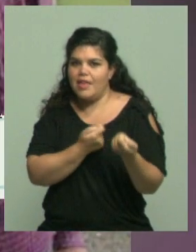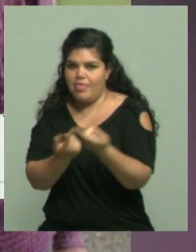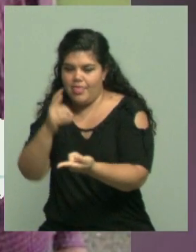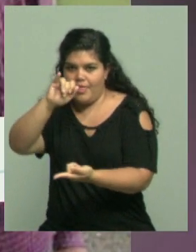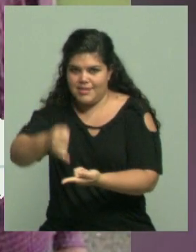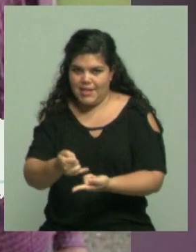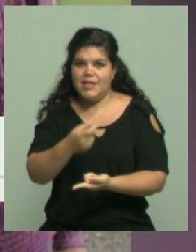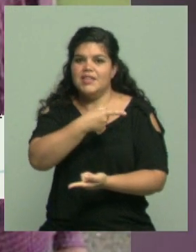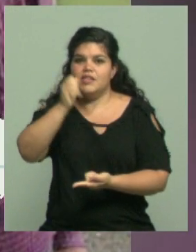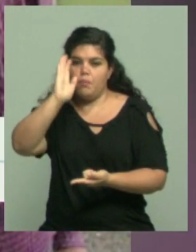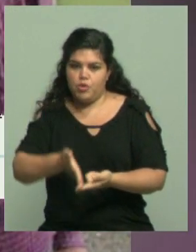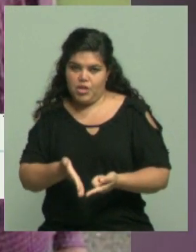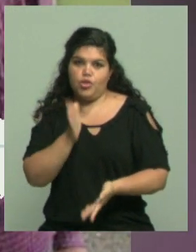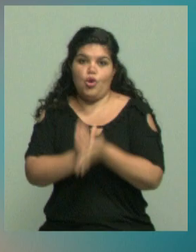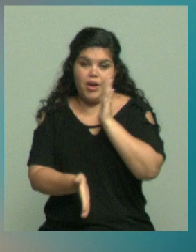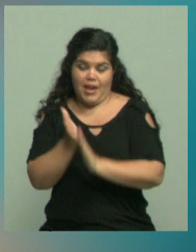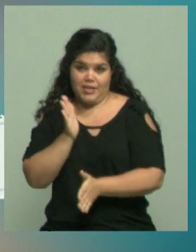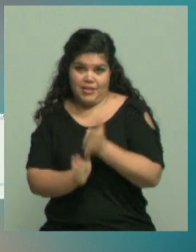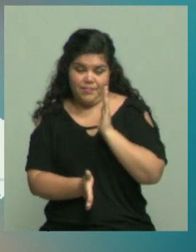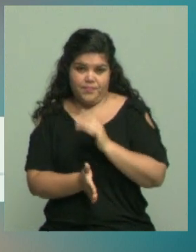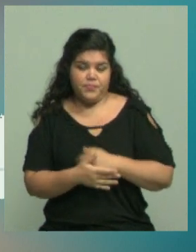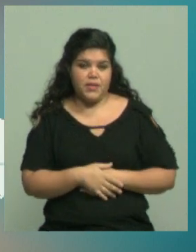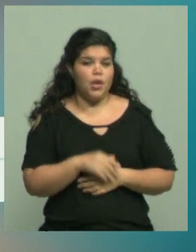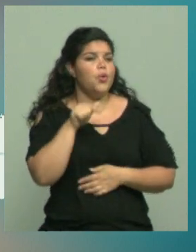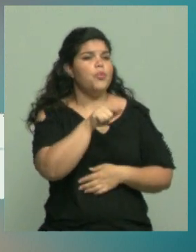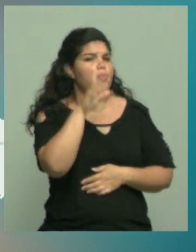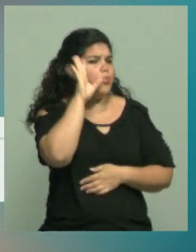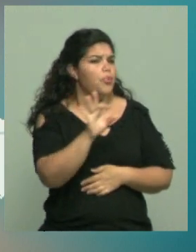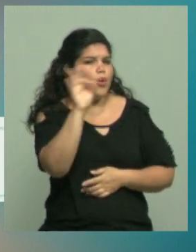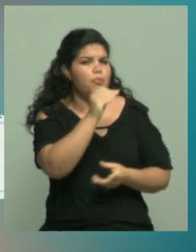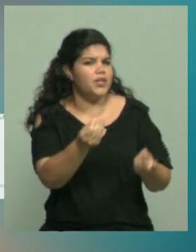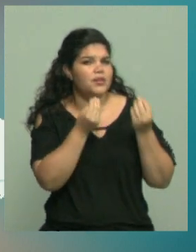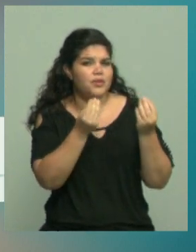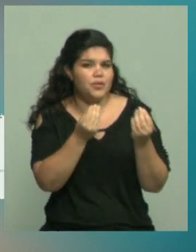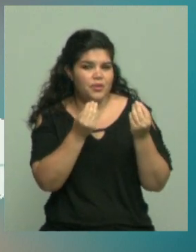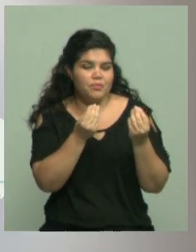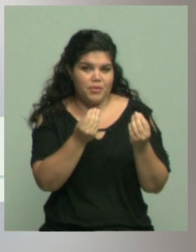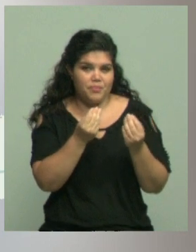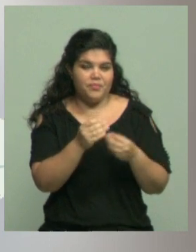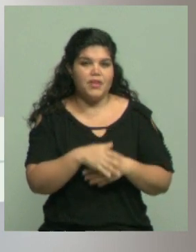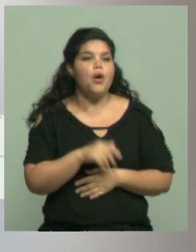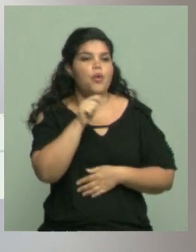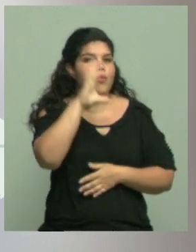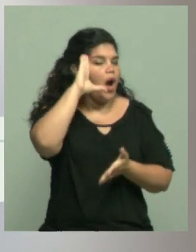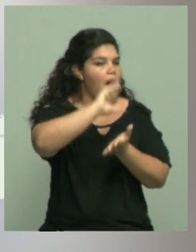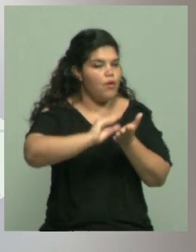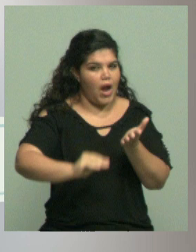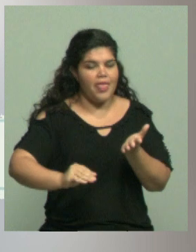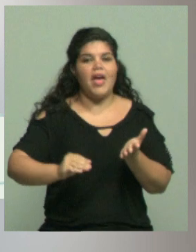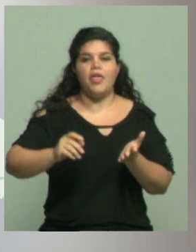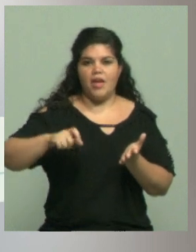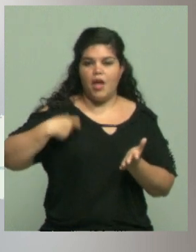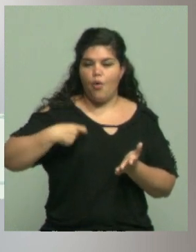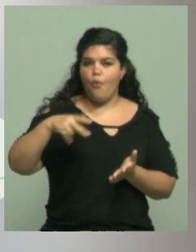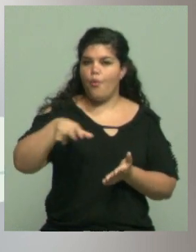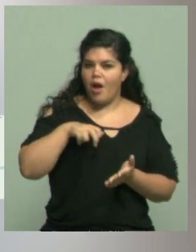corto, está claro, ¿no? Sí. ¿Qué opinión te merece? Digo, teniendo en cuenta que vos sos abogada previsional y hablas del tema. A